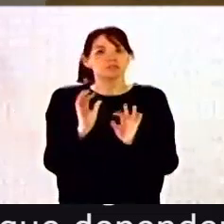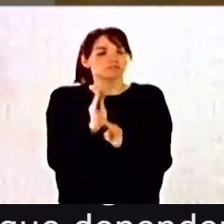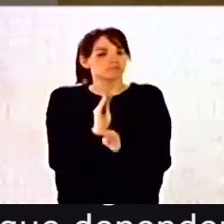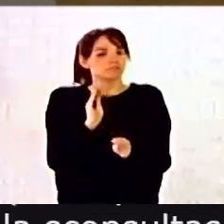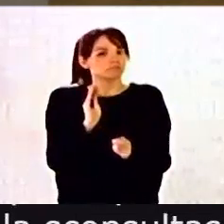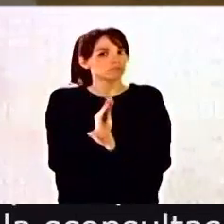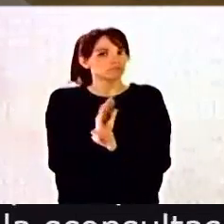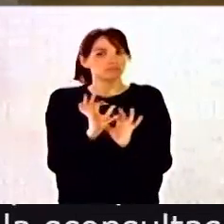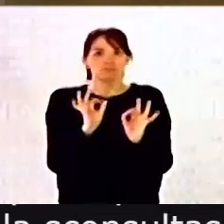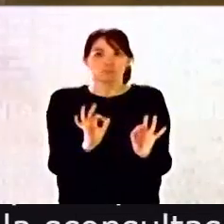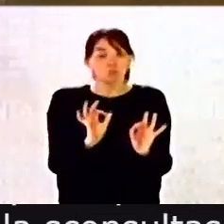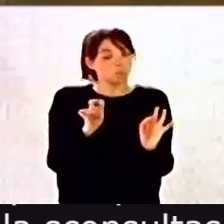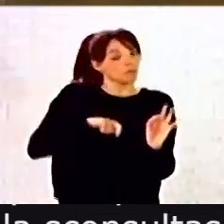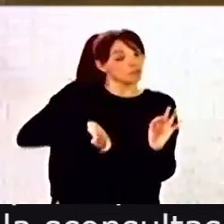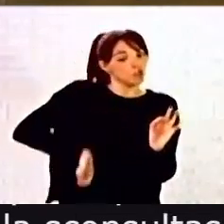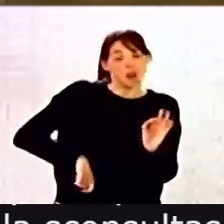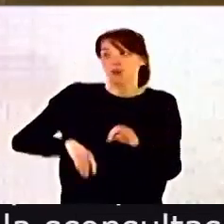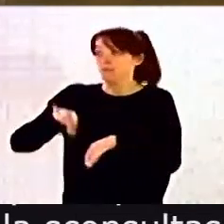y para profesionales,